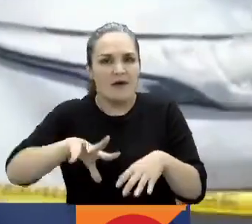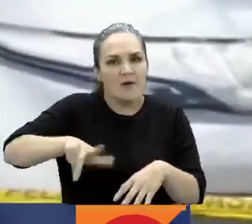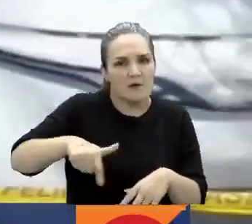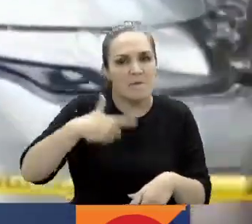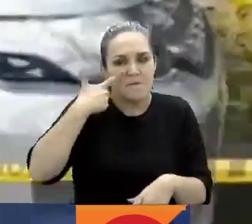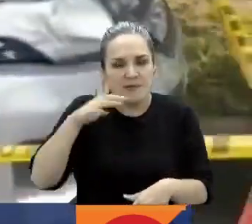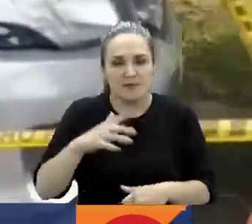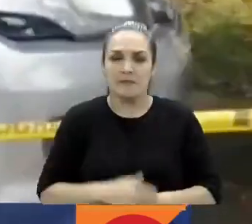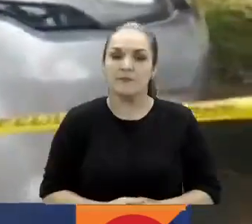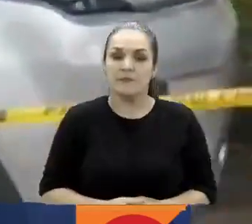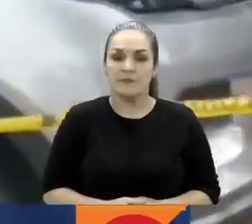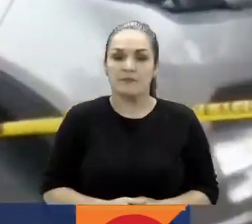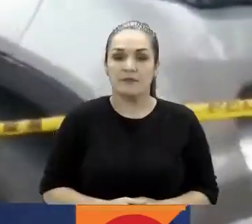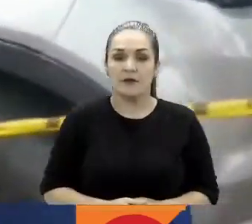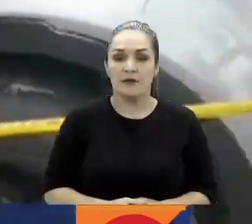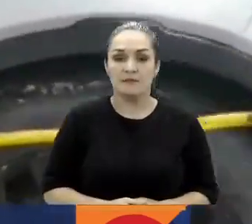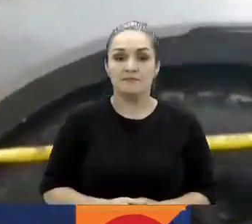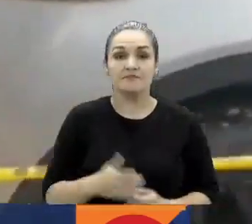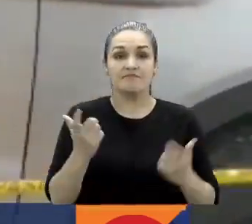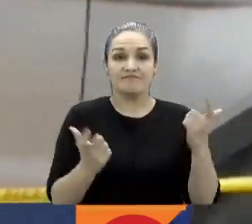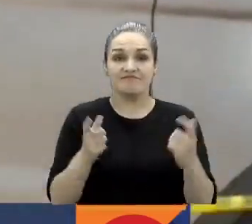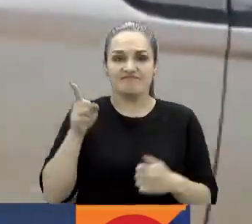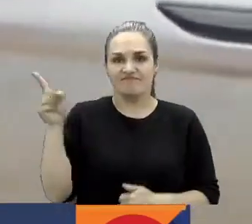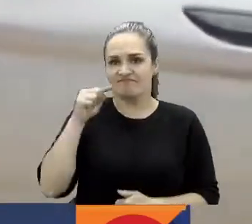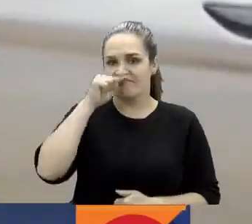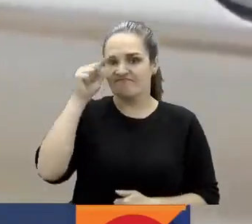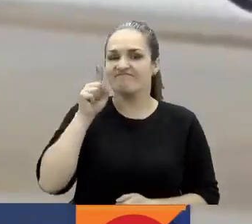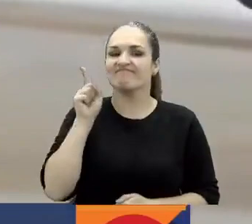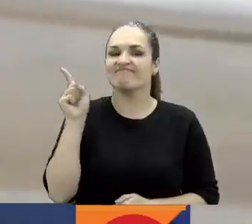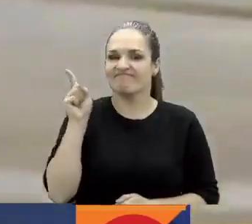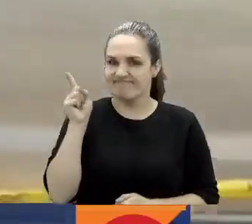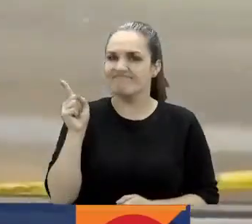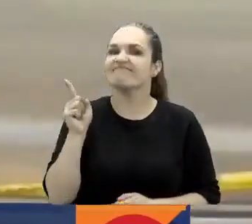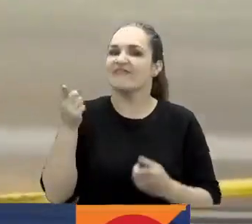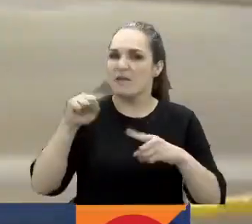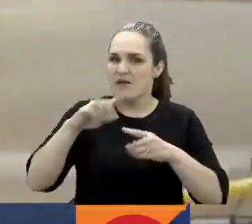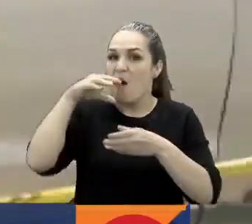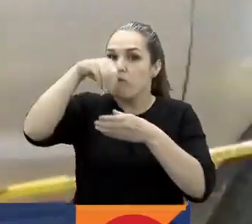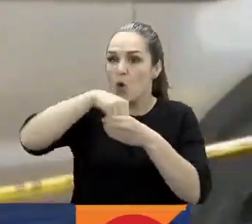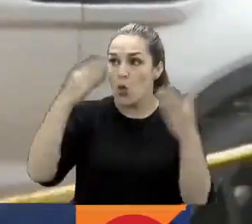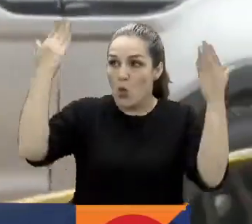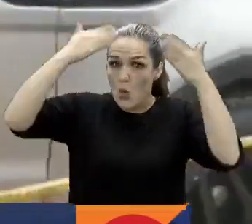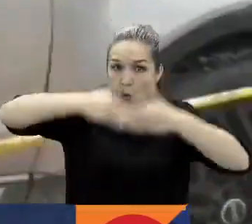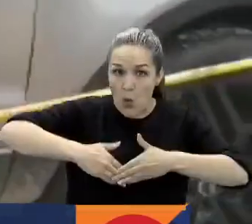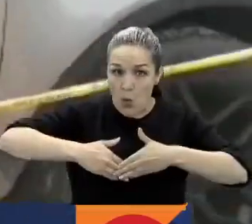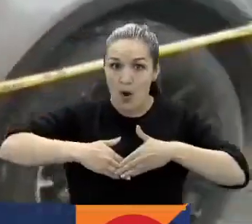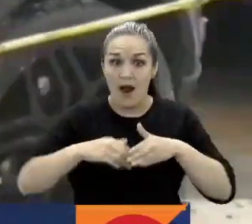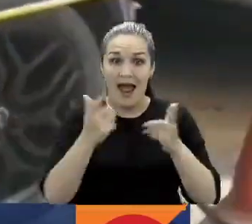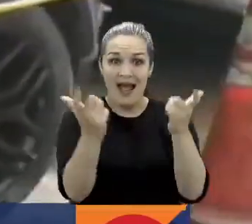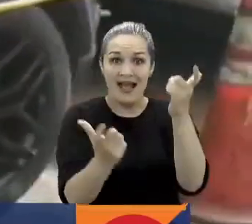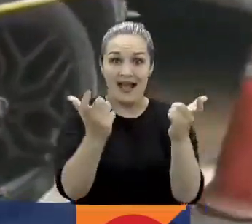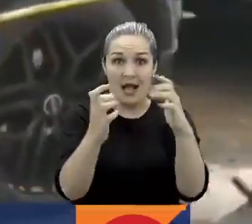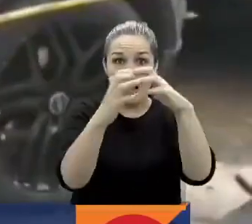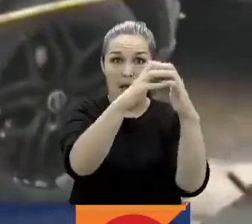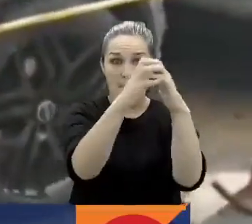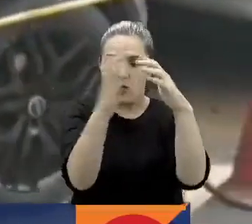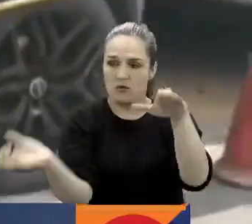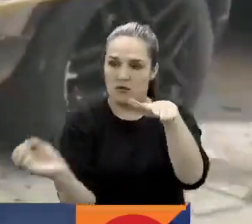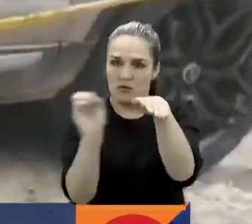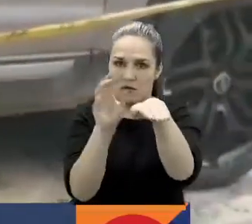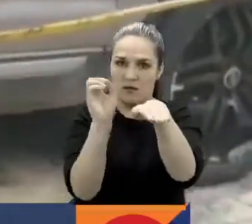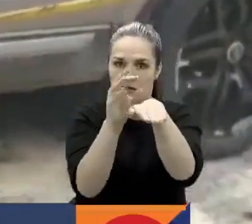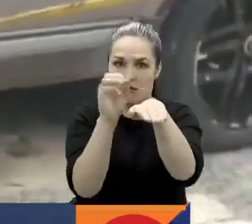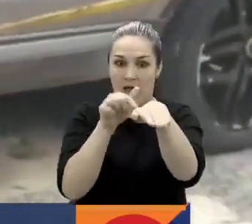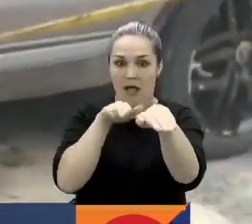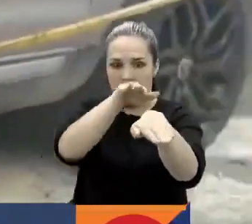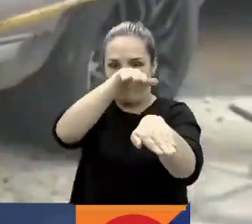ilícito. Este vehículo de alta gama fue inmovilizado. Al parecer los otros delincuentes lo utilizaban para escoltar al camión en donde querían subir las bicicletas